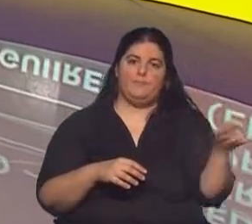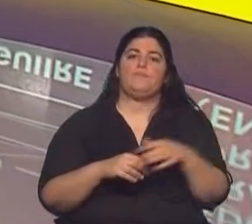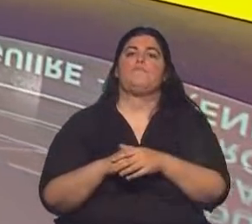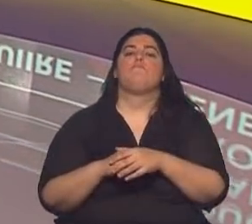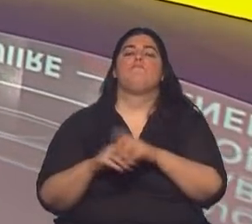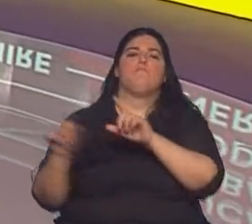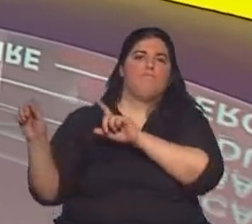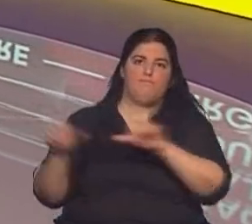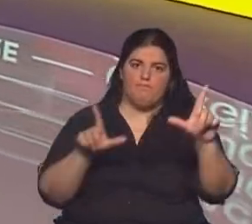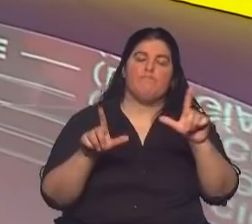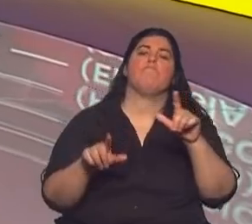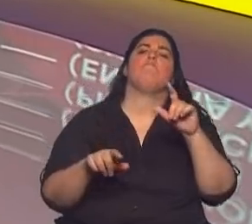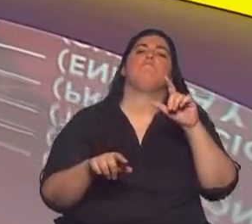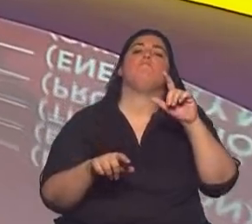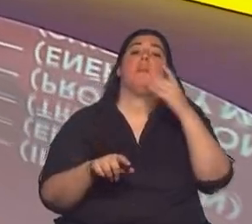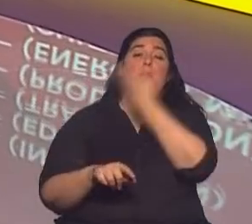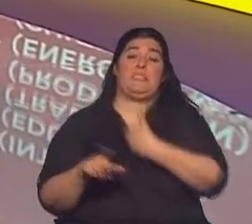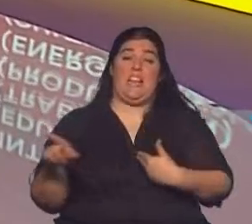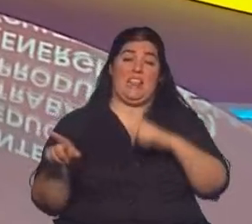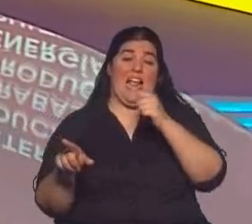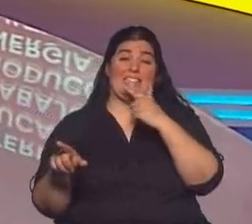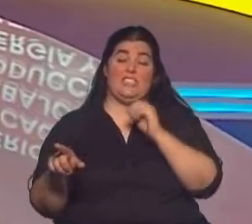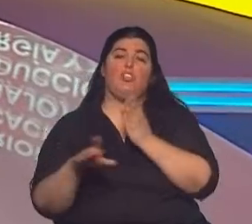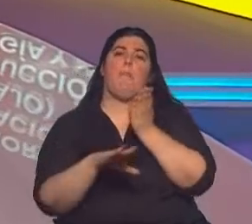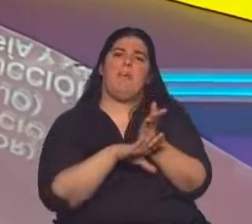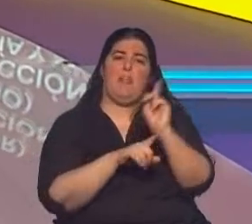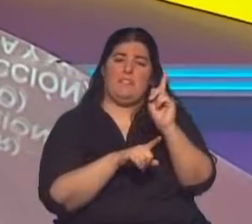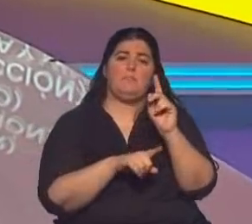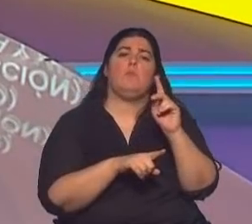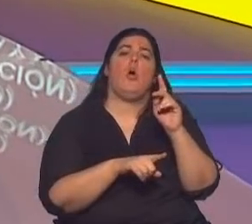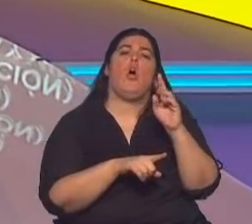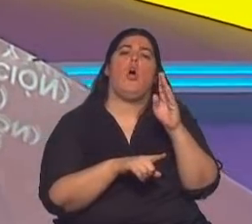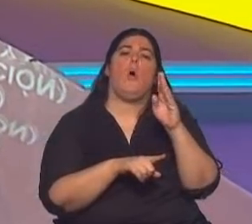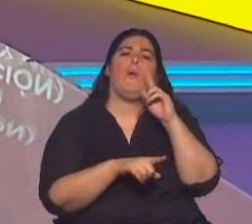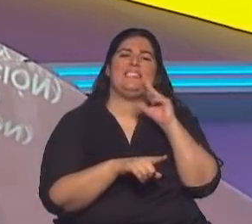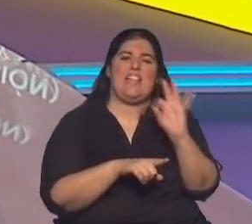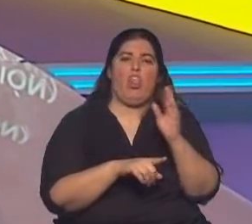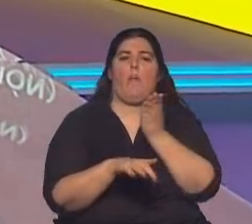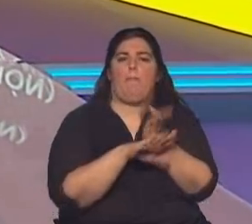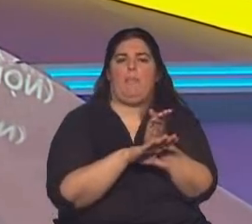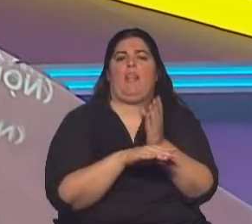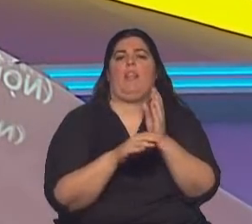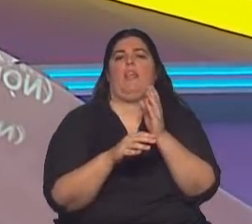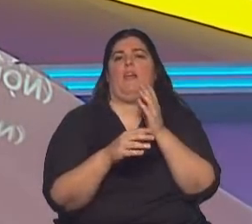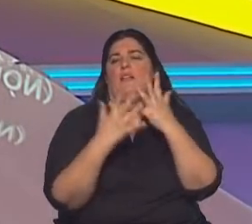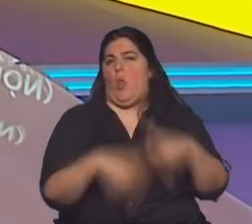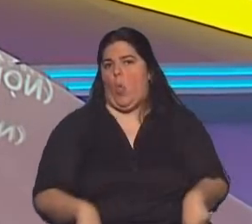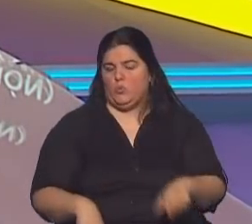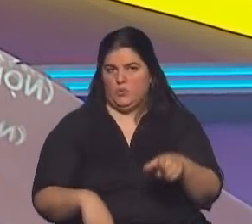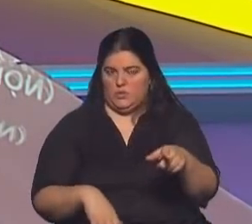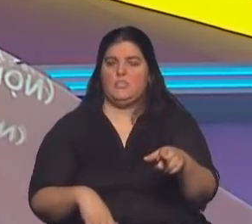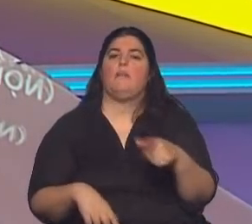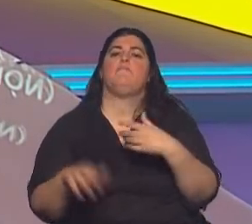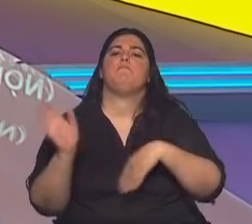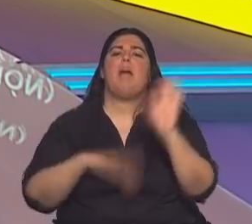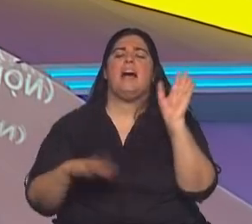que Castillo le pide la renuncia al jefe de gabinete, a Guido Bellido, y a 6 ministros del ala más radical de Perú